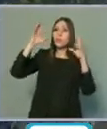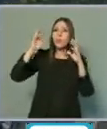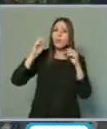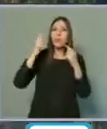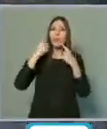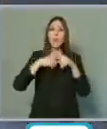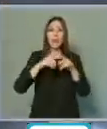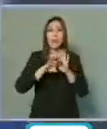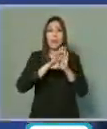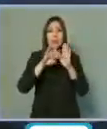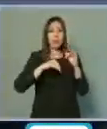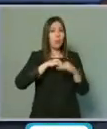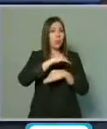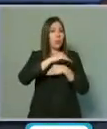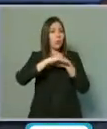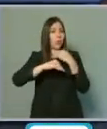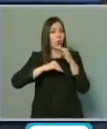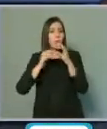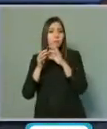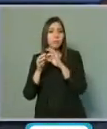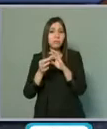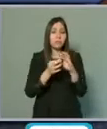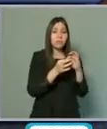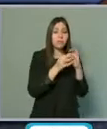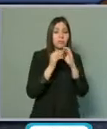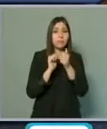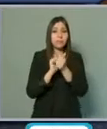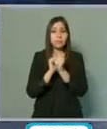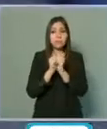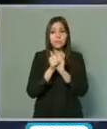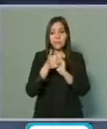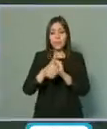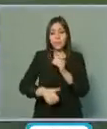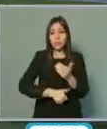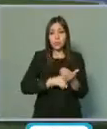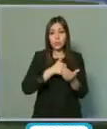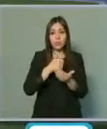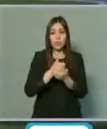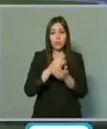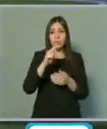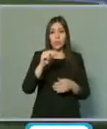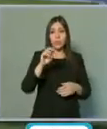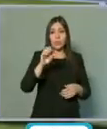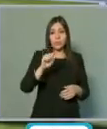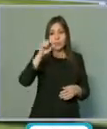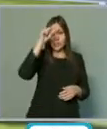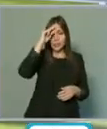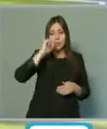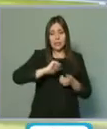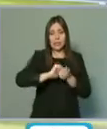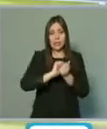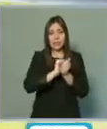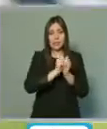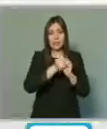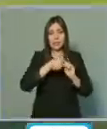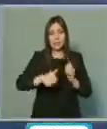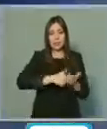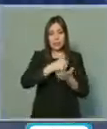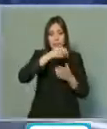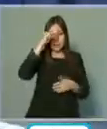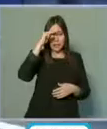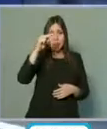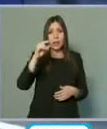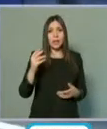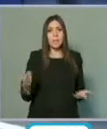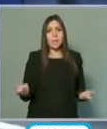en conjunto todos, convertiría a una ciudad que no es inteligente en una ciudad inteligente. Yo